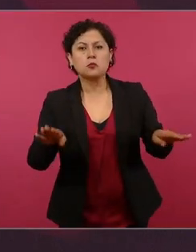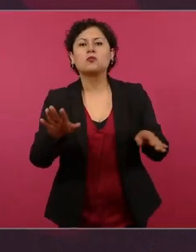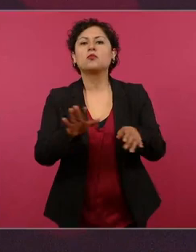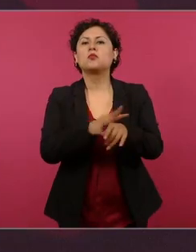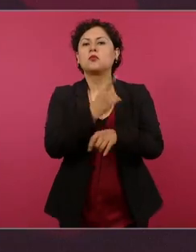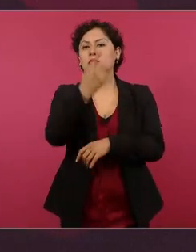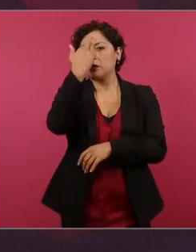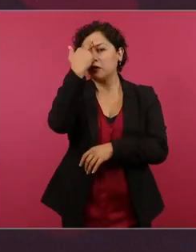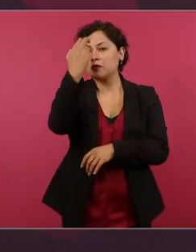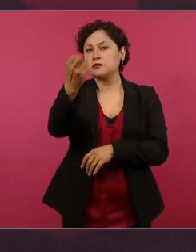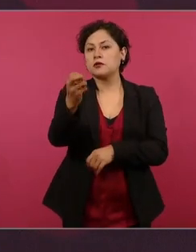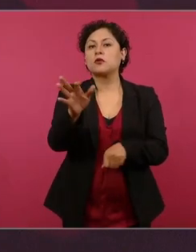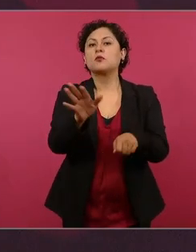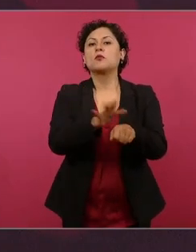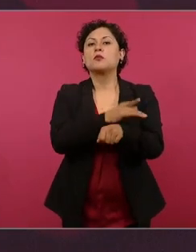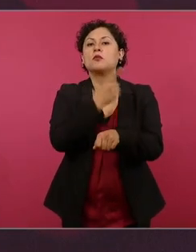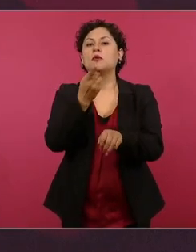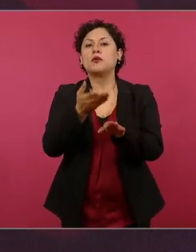México,